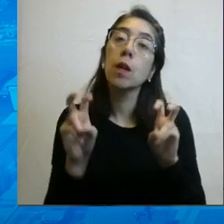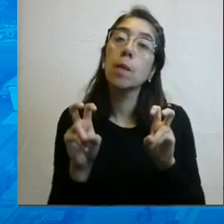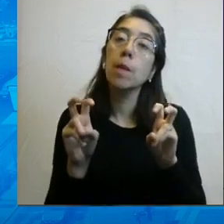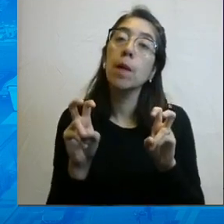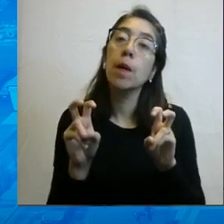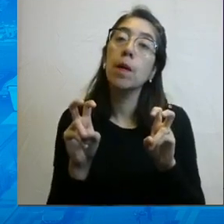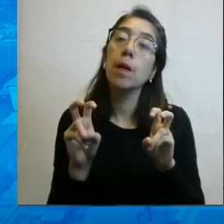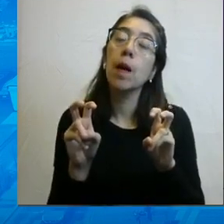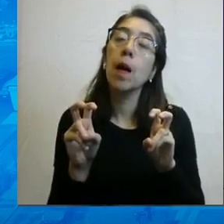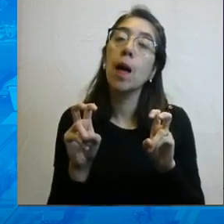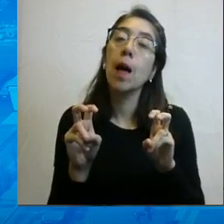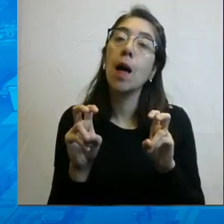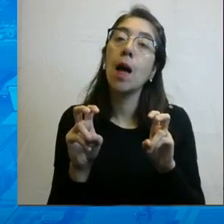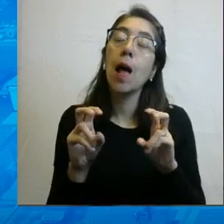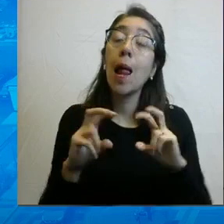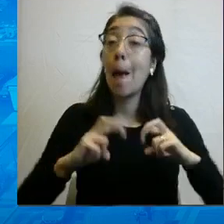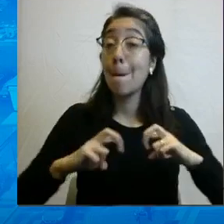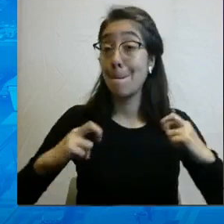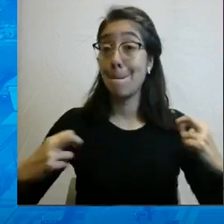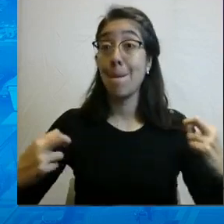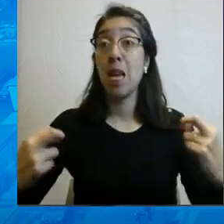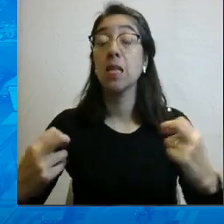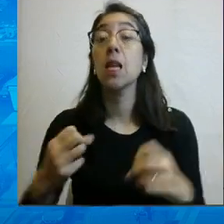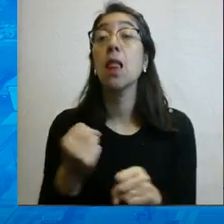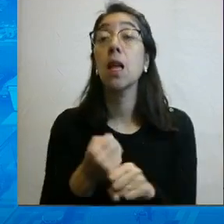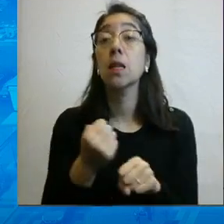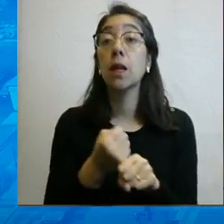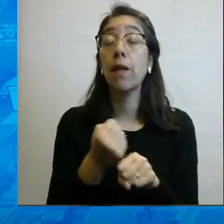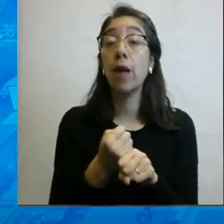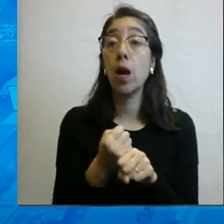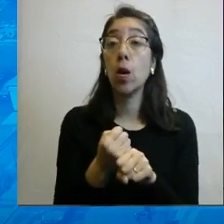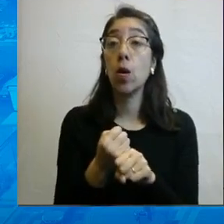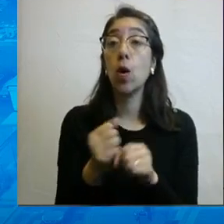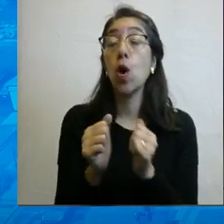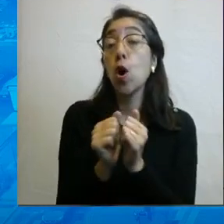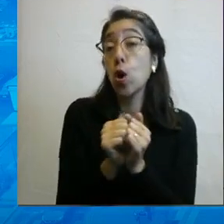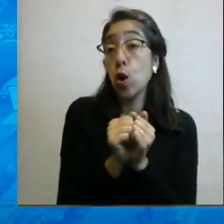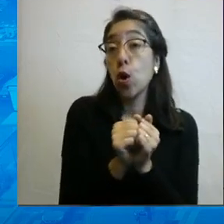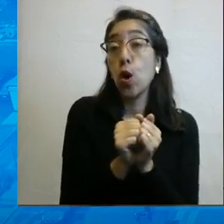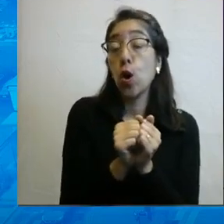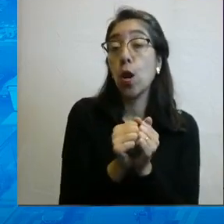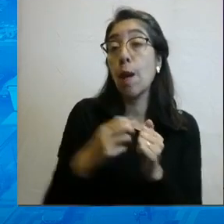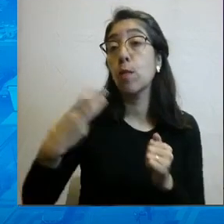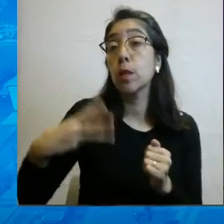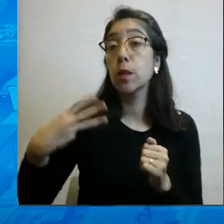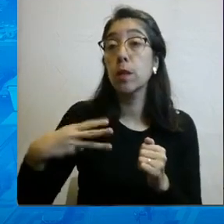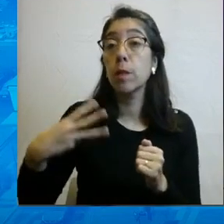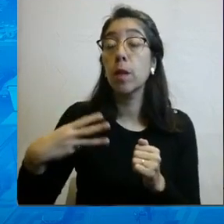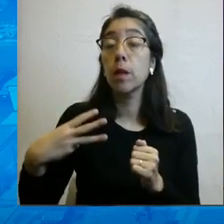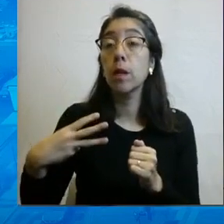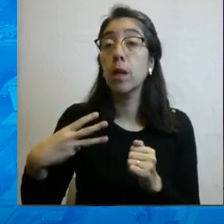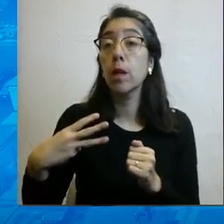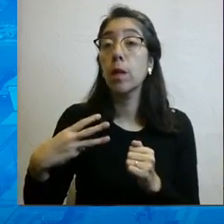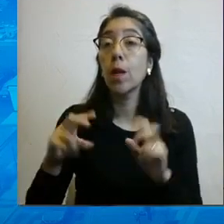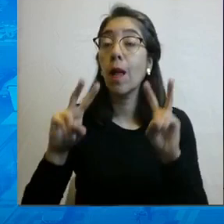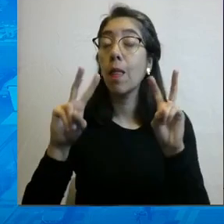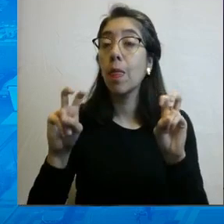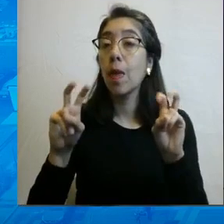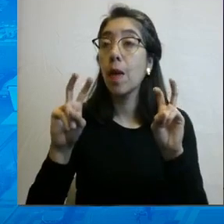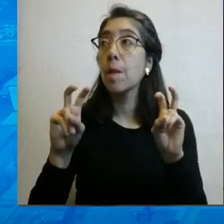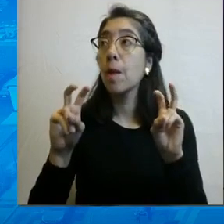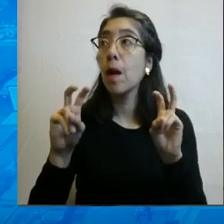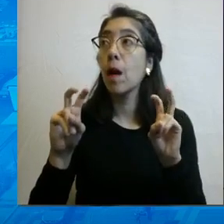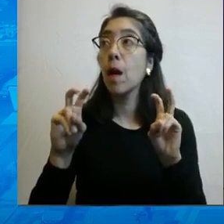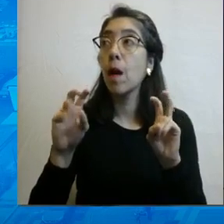la mesa de trabajo que se supone que nosotros estamos teniendo con la municipalidad sobre el tema del bulevar, lo